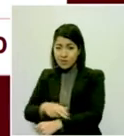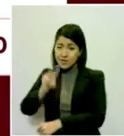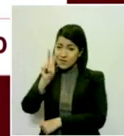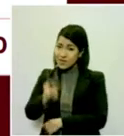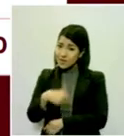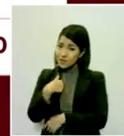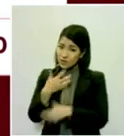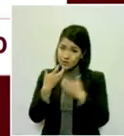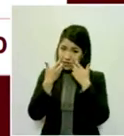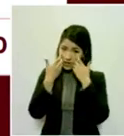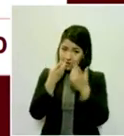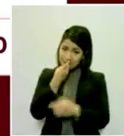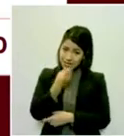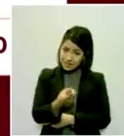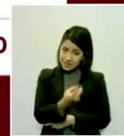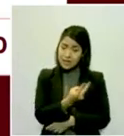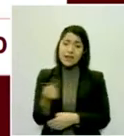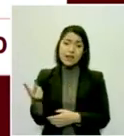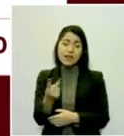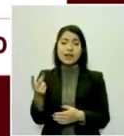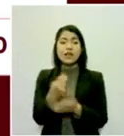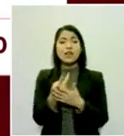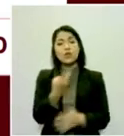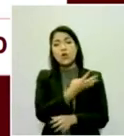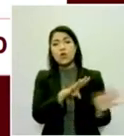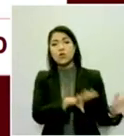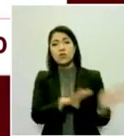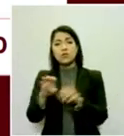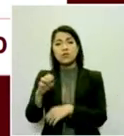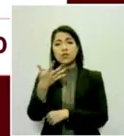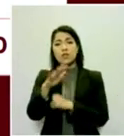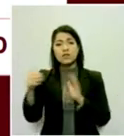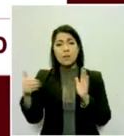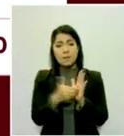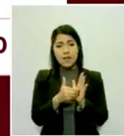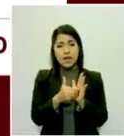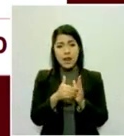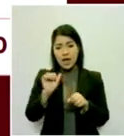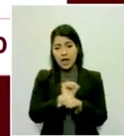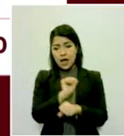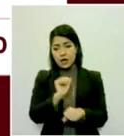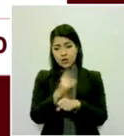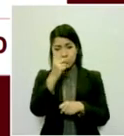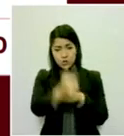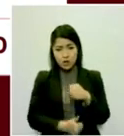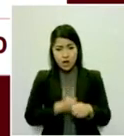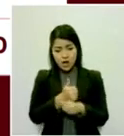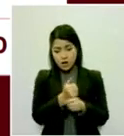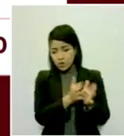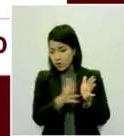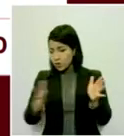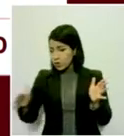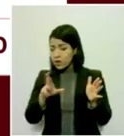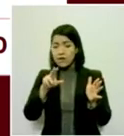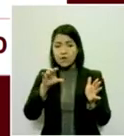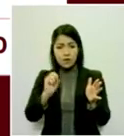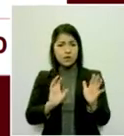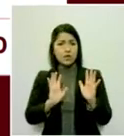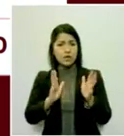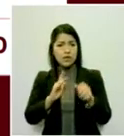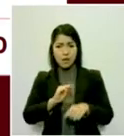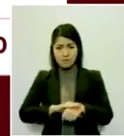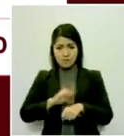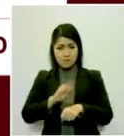detener tantito, la meta de ambas es de 910 mil autos en el año, y quiero decirles que, bueno, lo que se refiere al refrendo ya lo superamos y